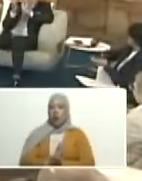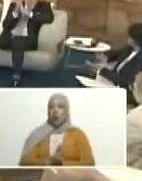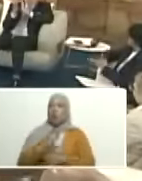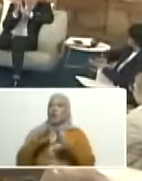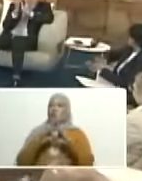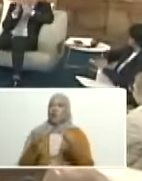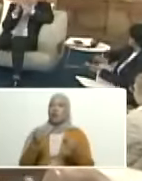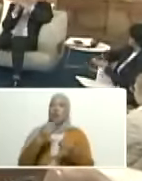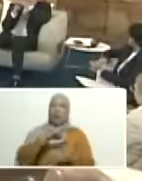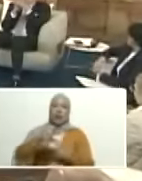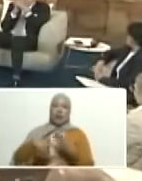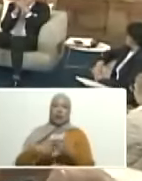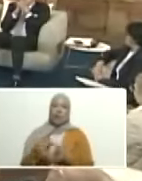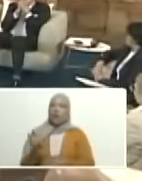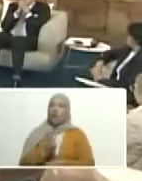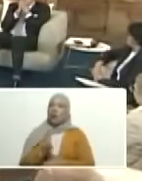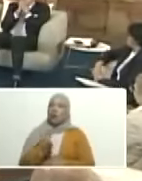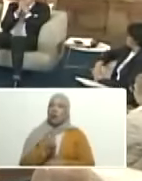todos los sectores.